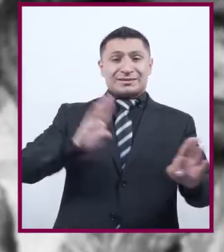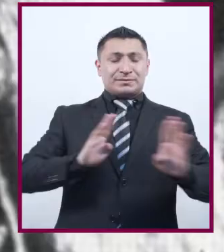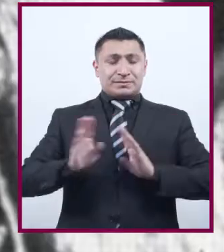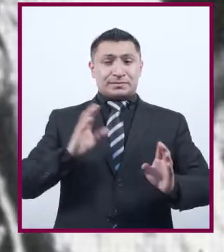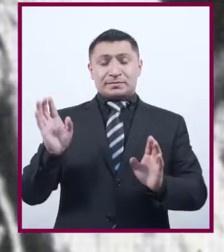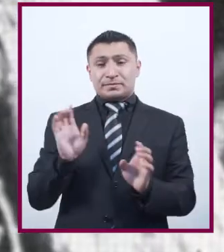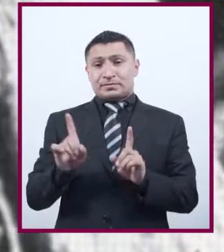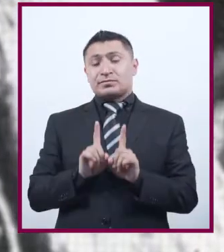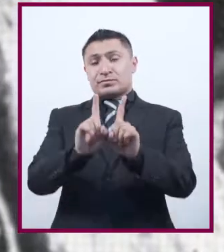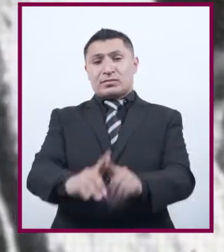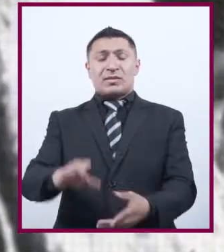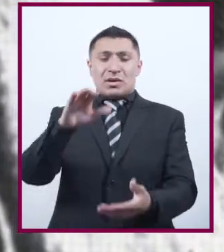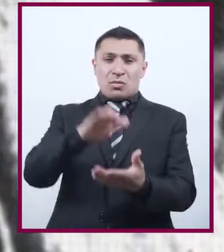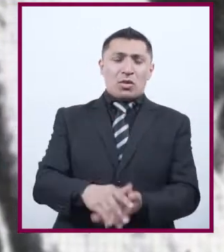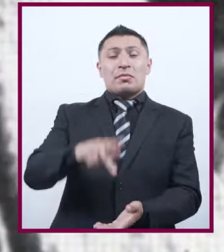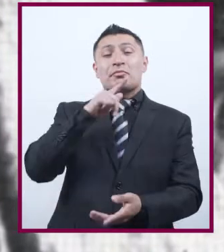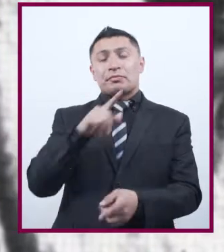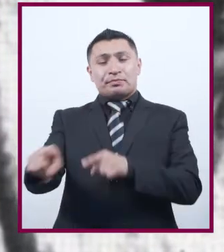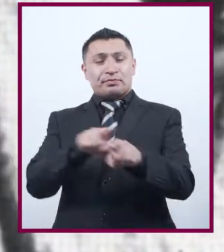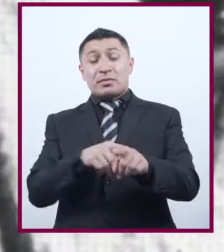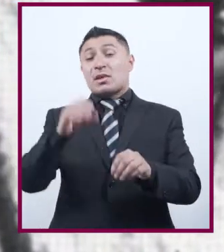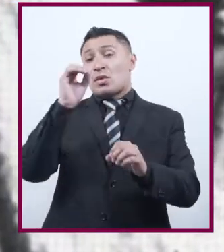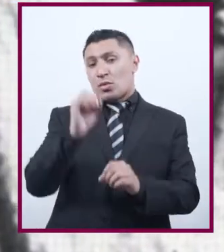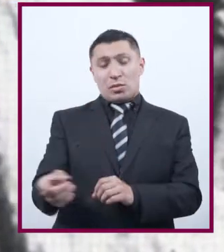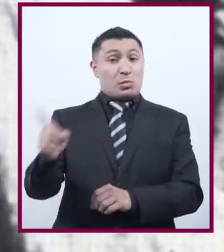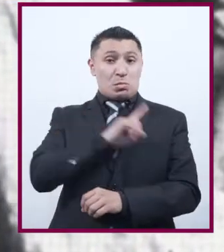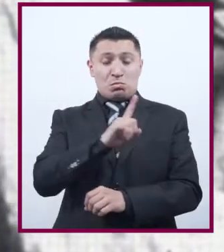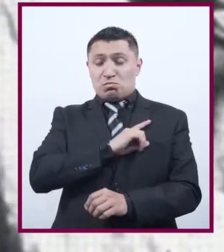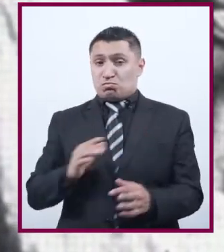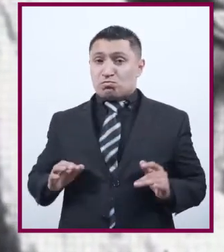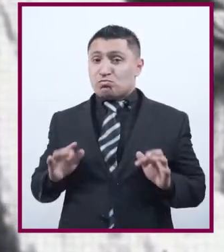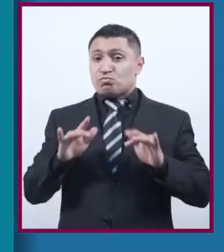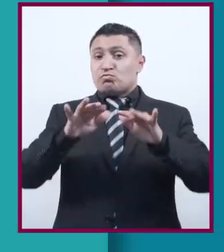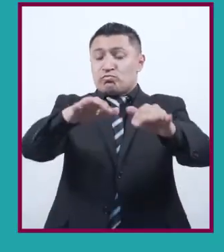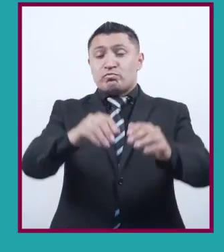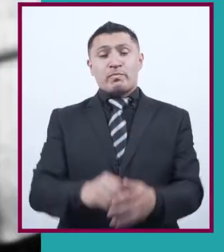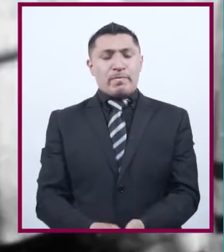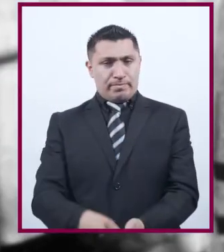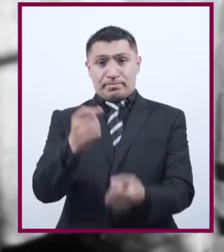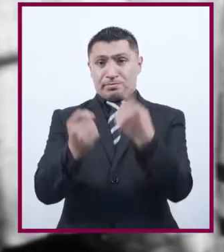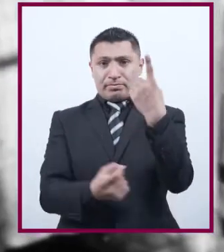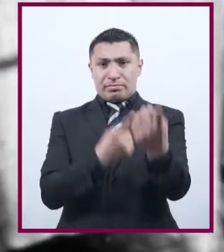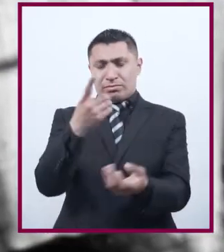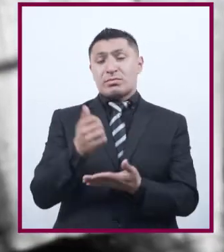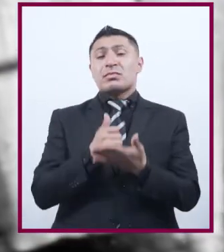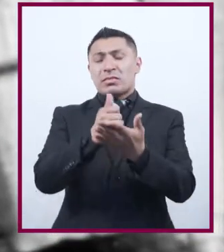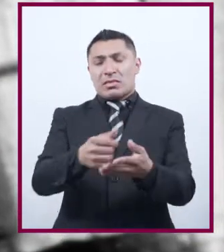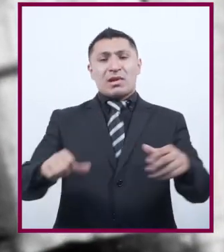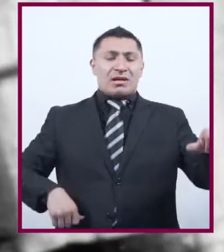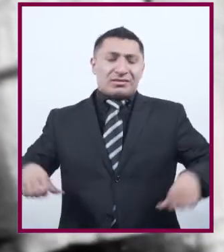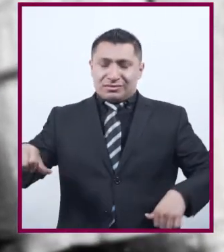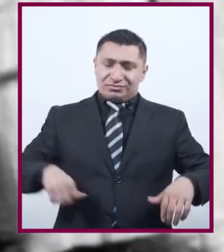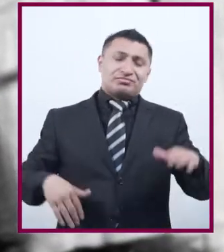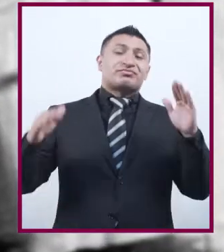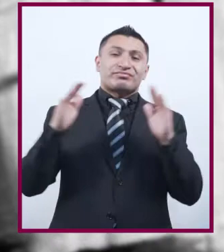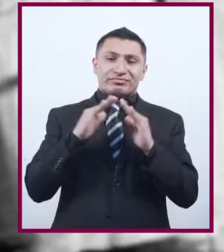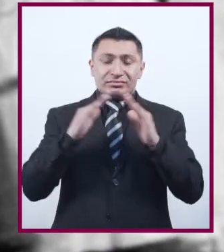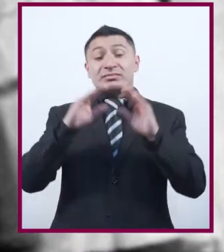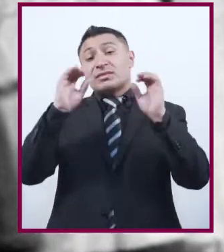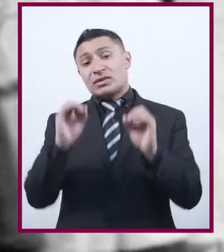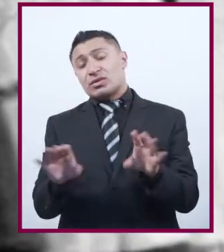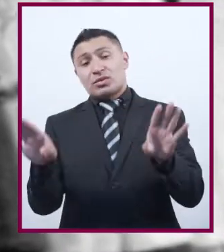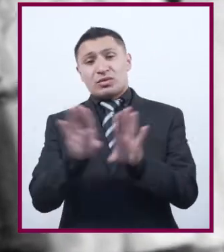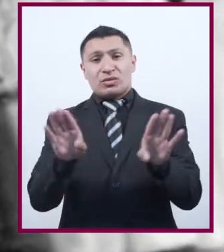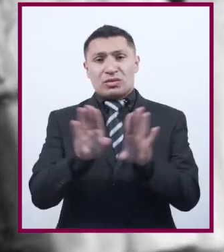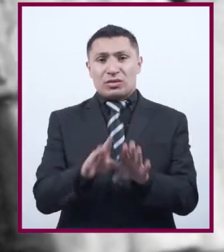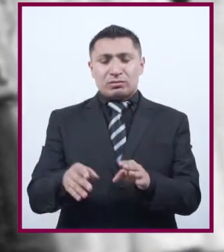acompañando a sus esposos, padres o hermanos, incluso yendo solas a la bola. Algunas colaboraron con las tareas domésticas